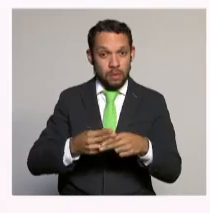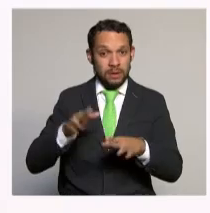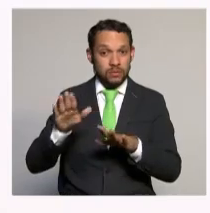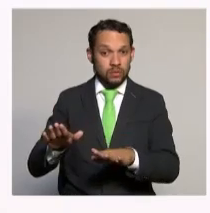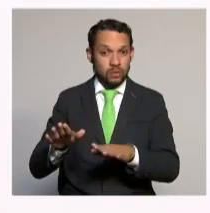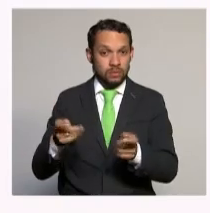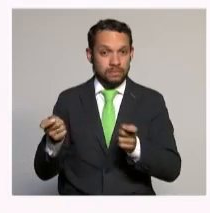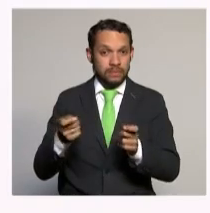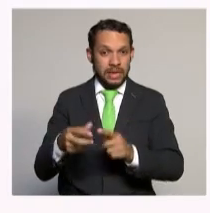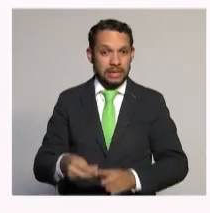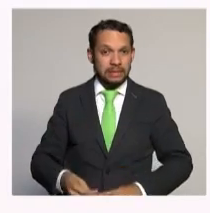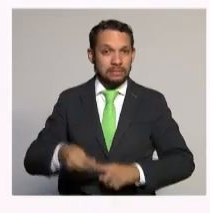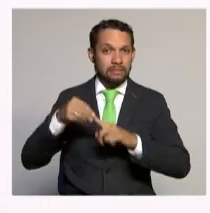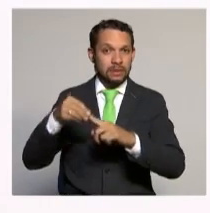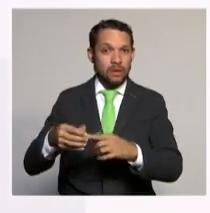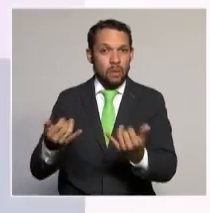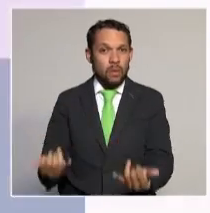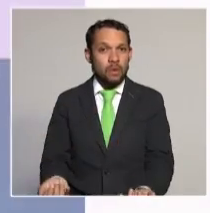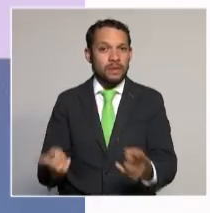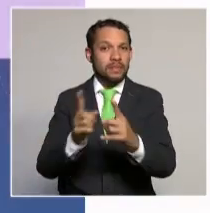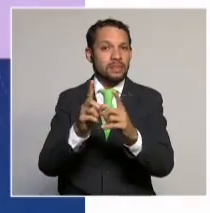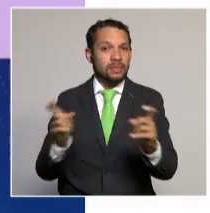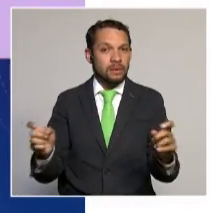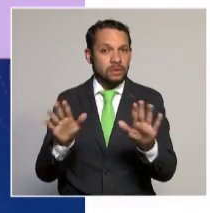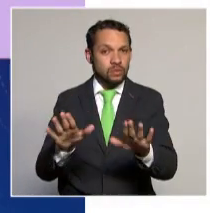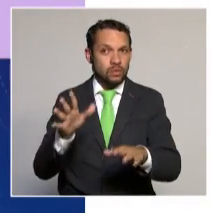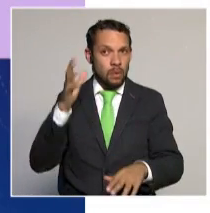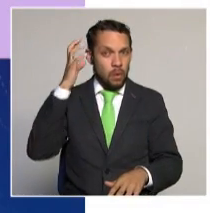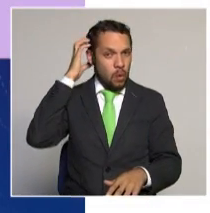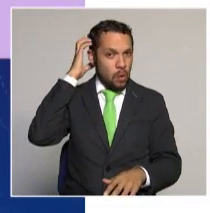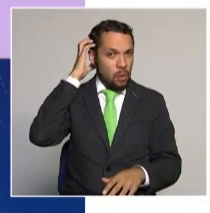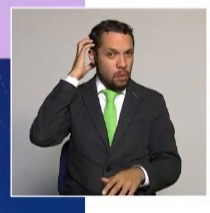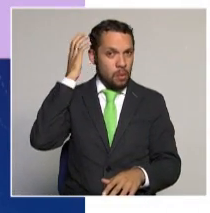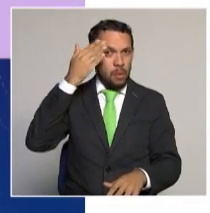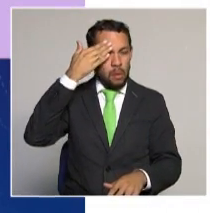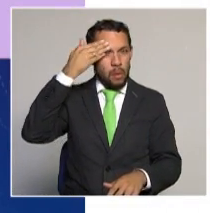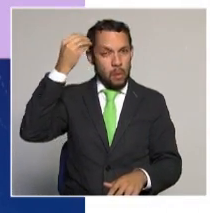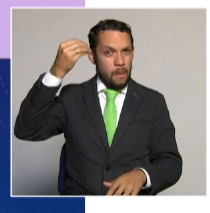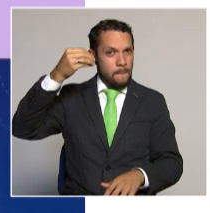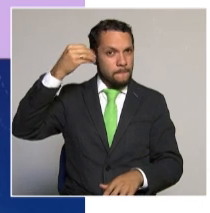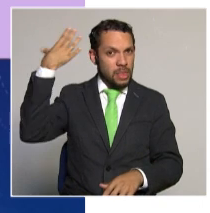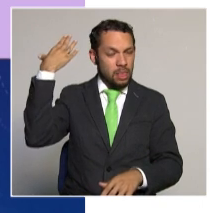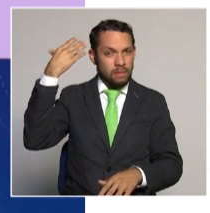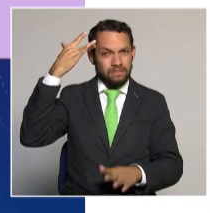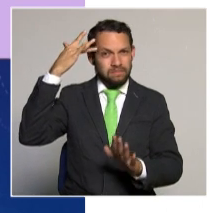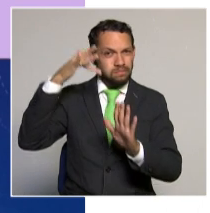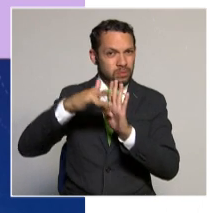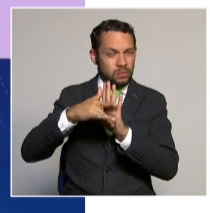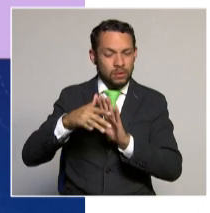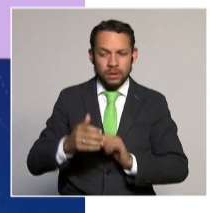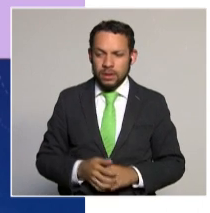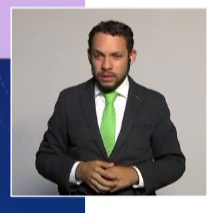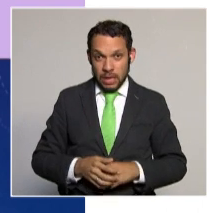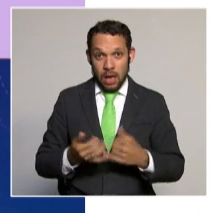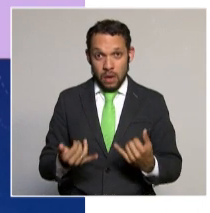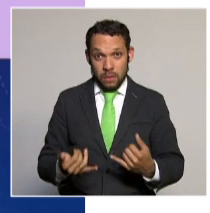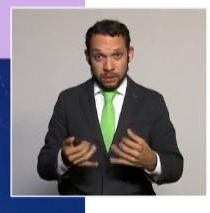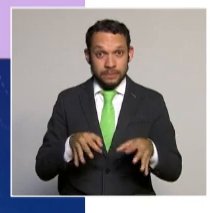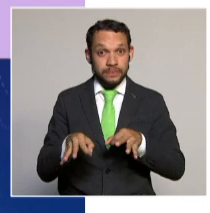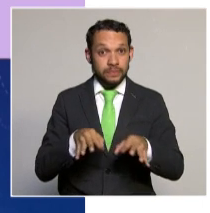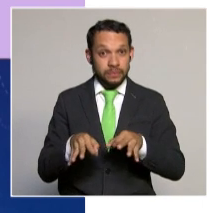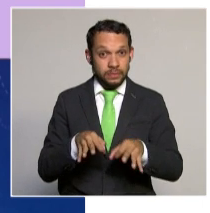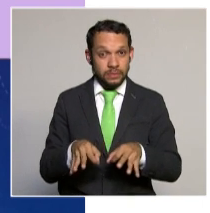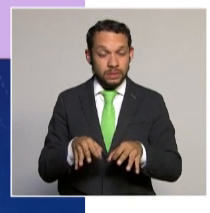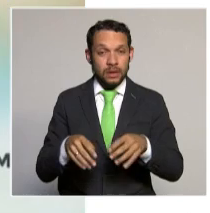estos principios de lo que hoy se conoce enfermedad de Alzheimer. El nombre de él era Aldous Alzheimer. Bien, pues una serie